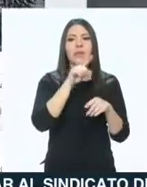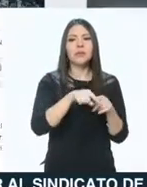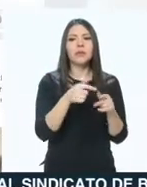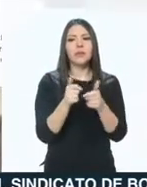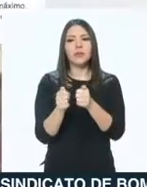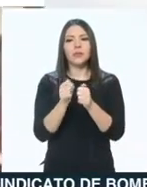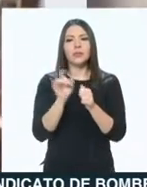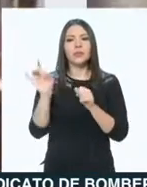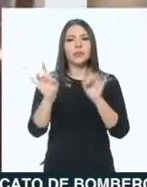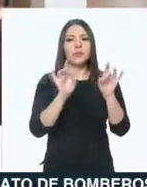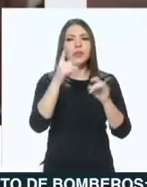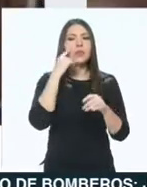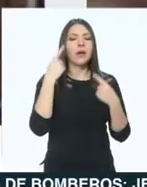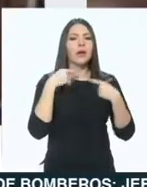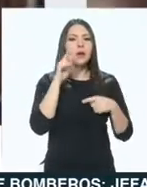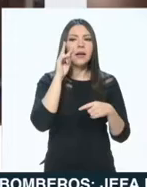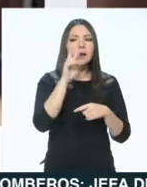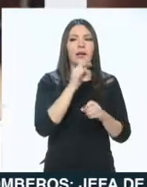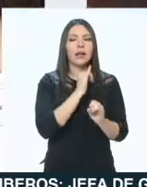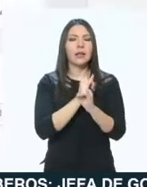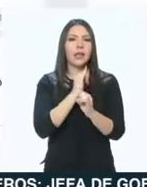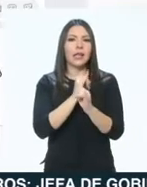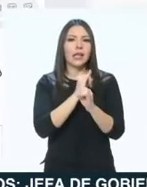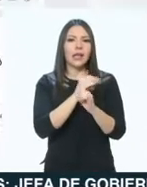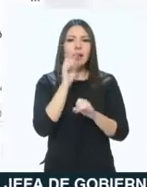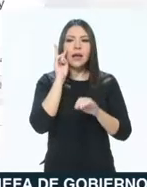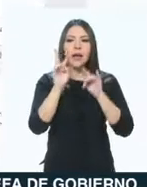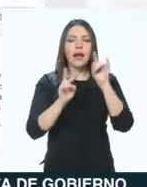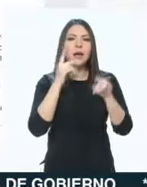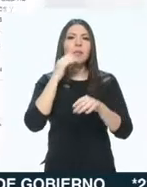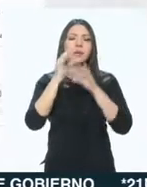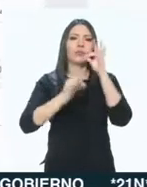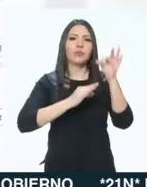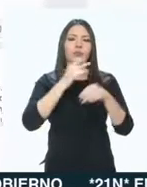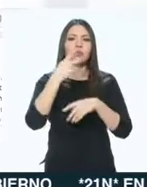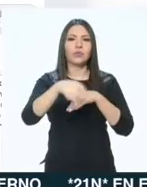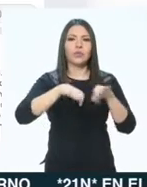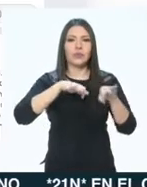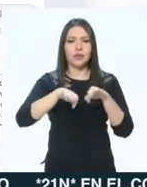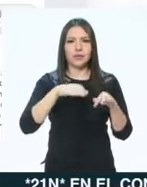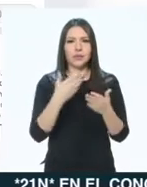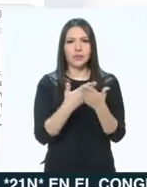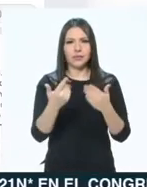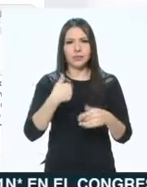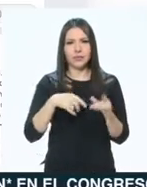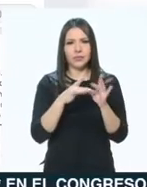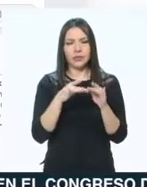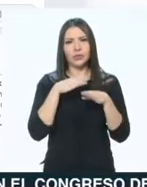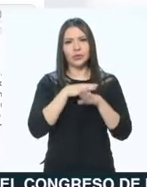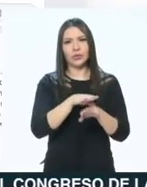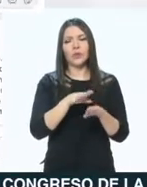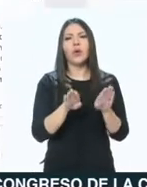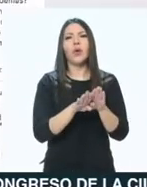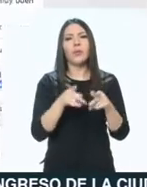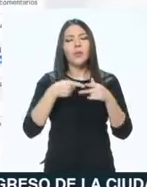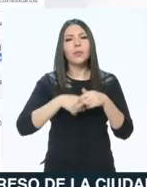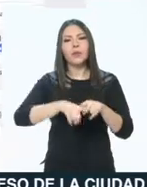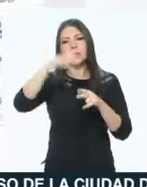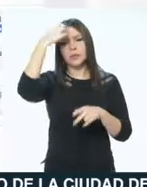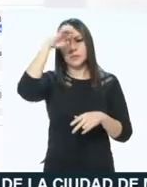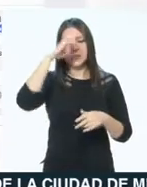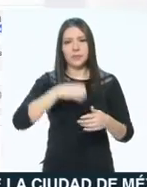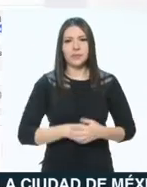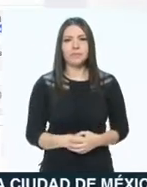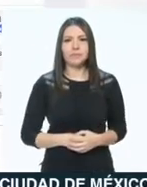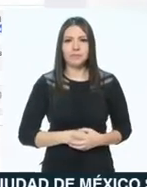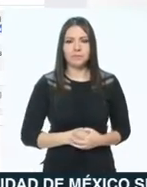que se visiten tu página o tus cuentas oficiales para poder promocionar tus servicios. Háblanos de esta experiencia. Pues empezó mucho con la tecnología, o sea, la verdad